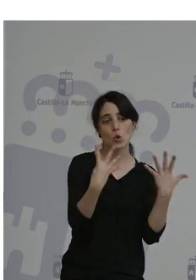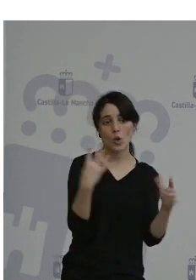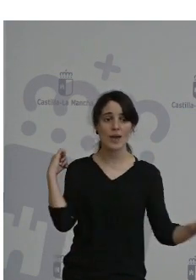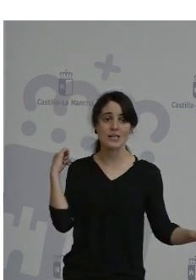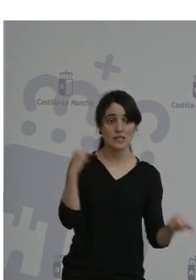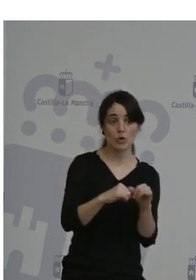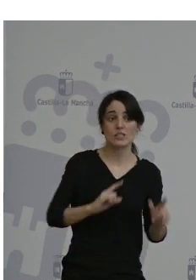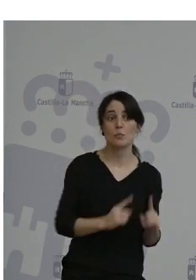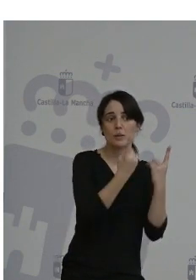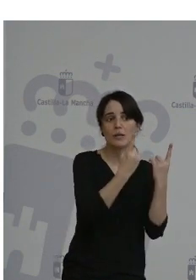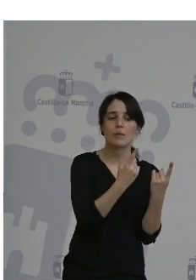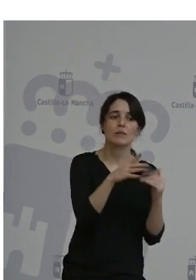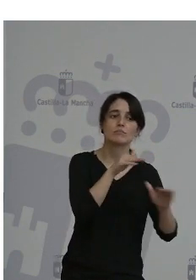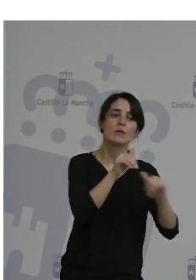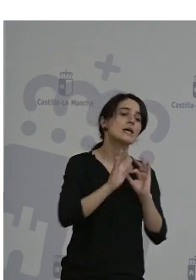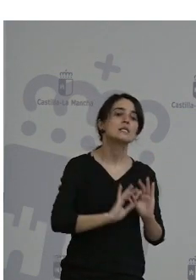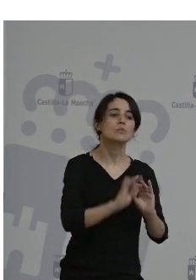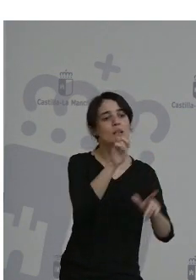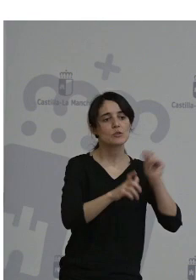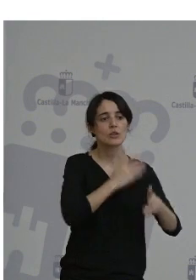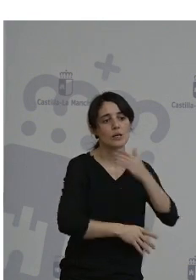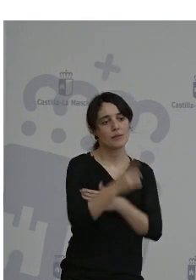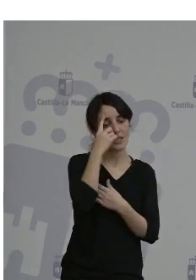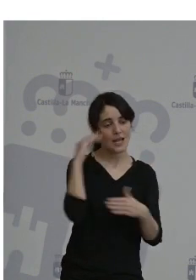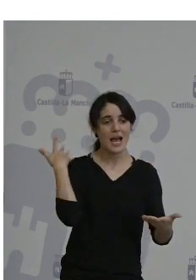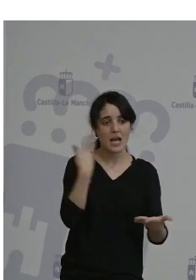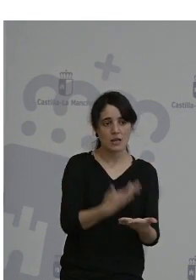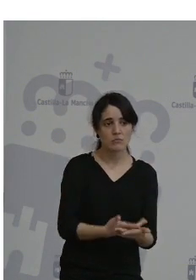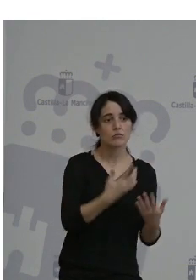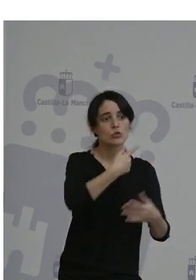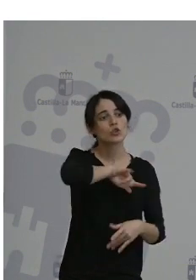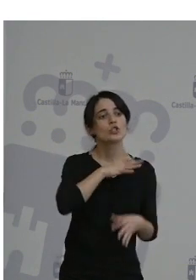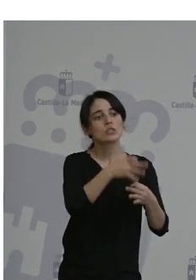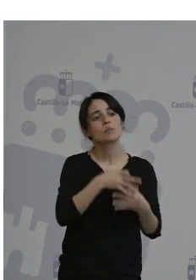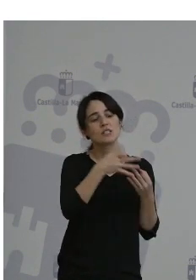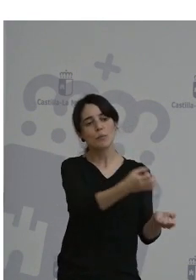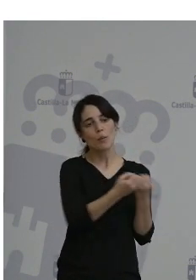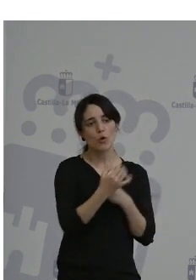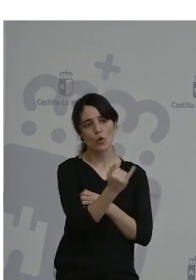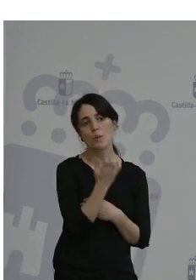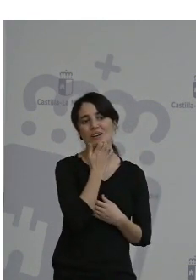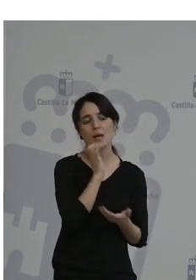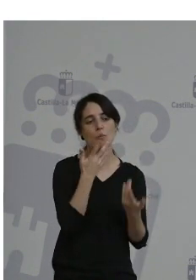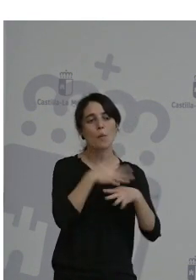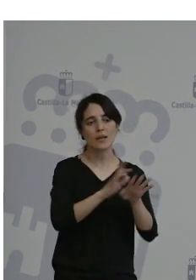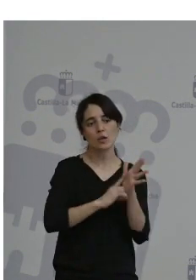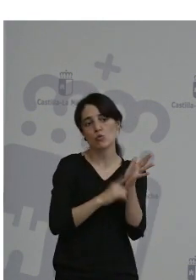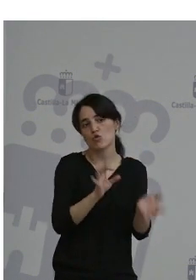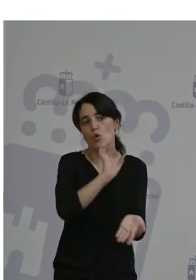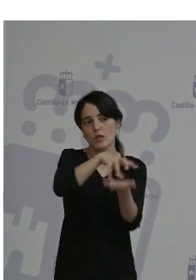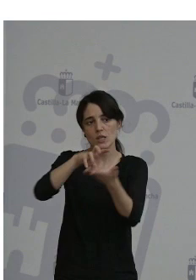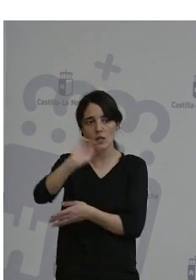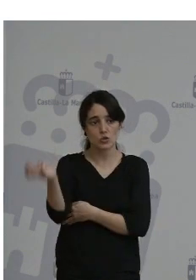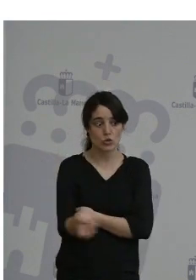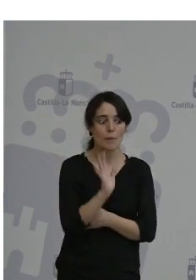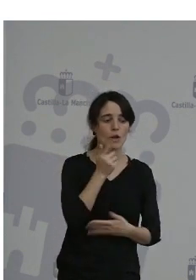siempre se ha contado con el apoyo de organizaciones como Plena Inclusión. Y, de hecho, ha sido esta organización la que nos